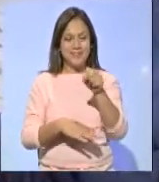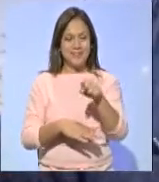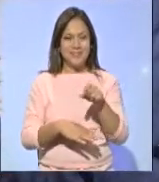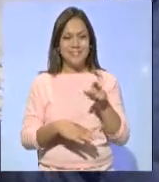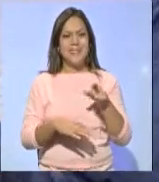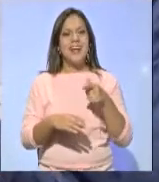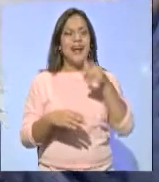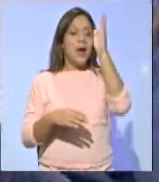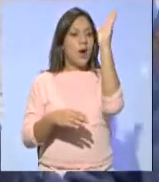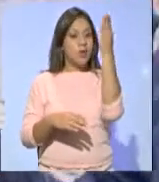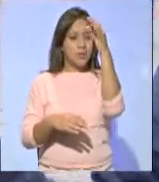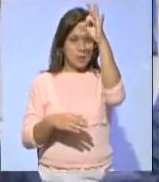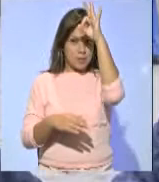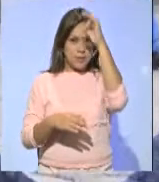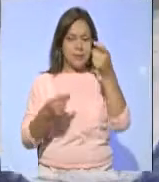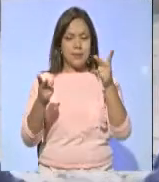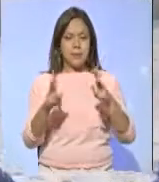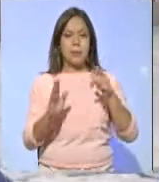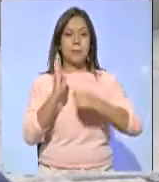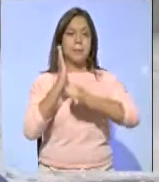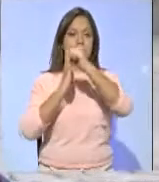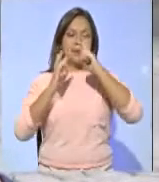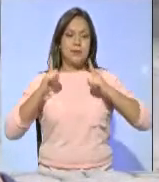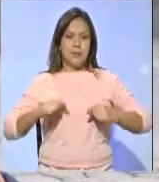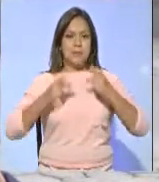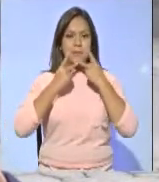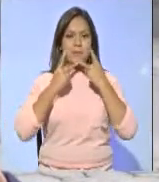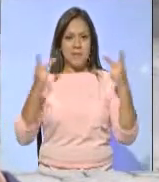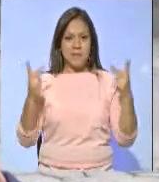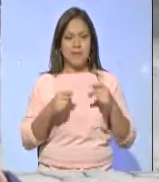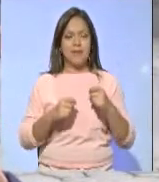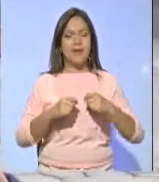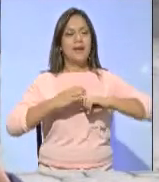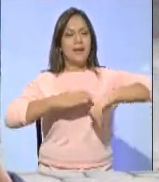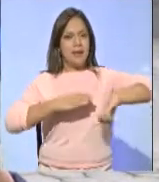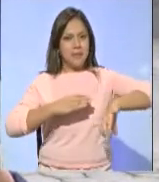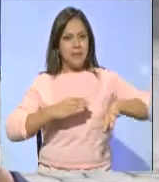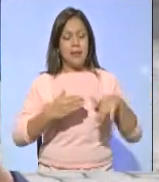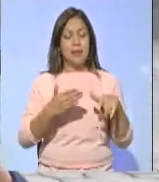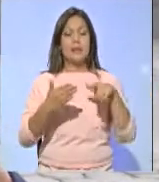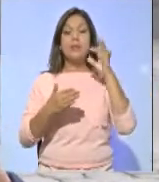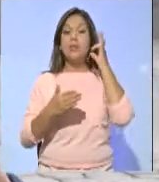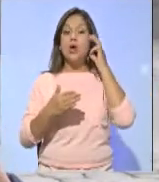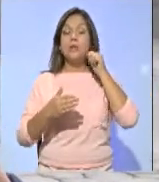y el Hospital Eugenio Espejo se encuentran realizando la campaña de prevención para mujeres